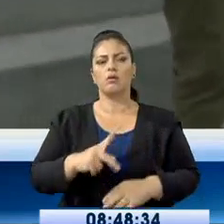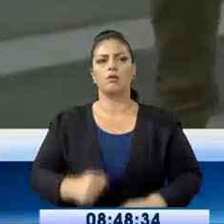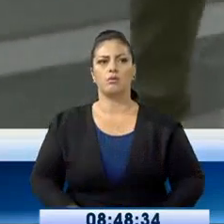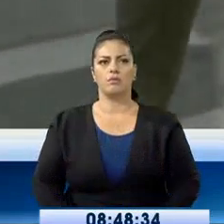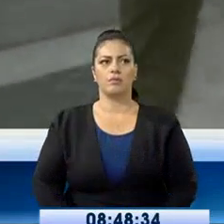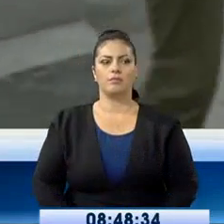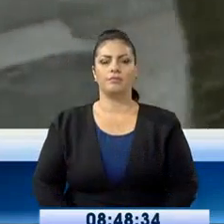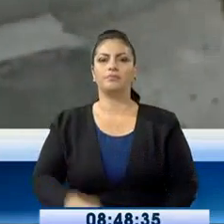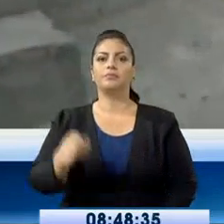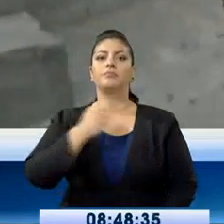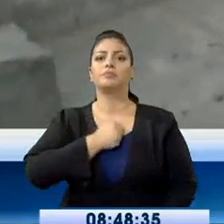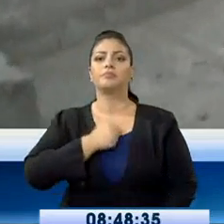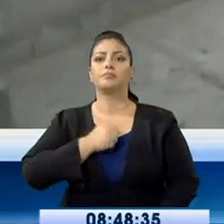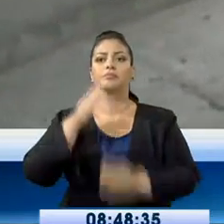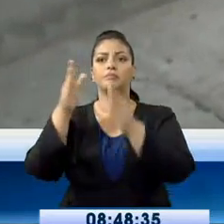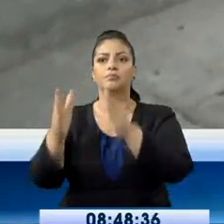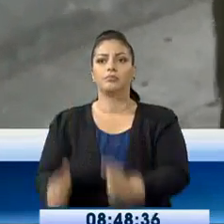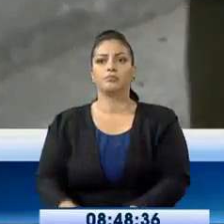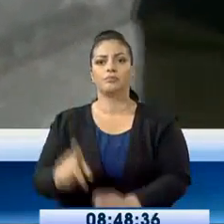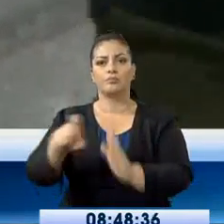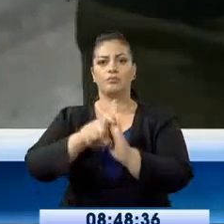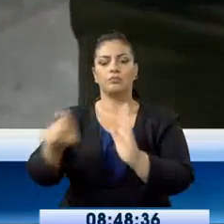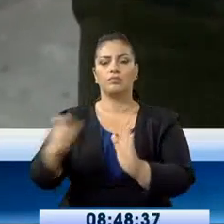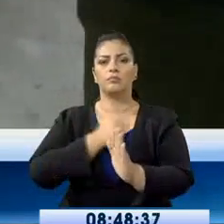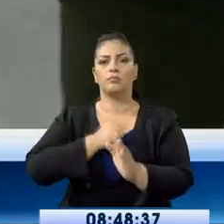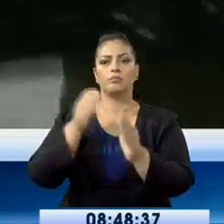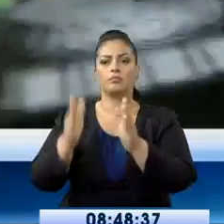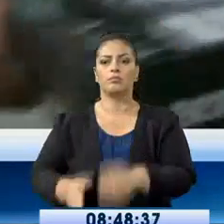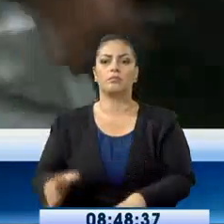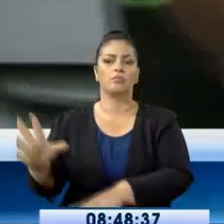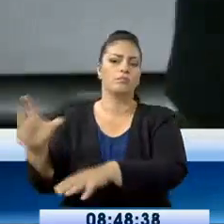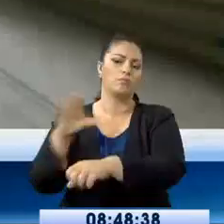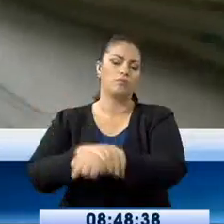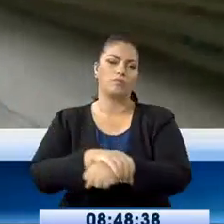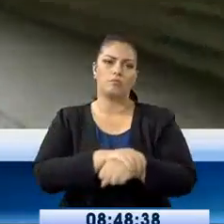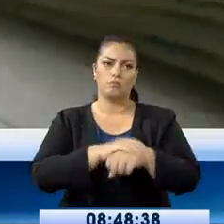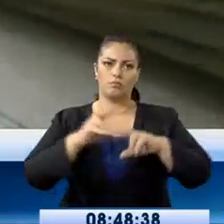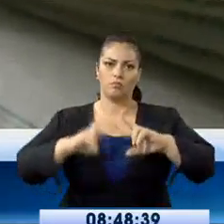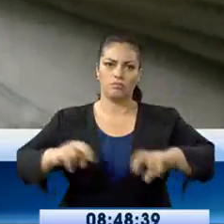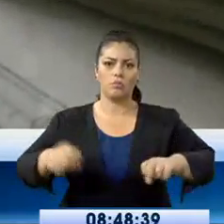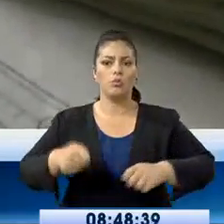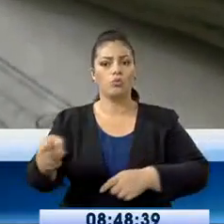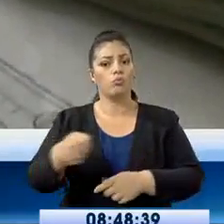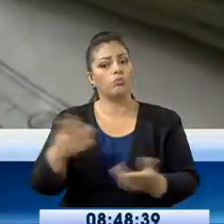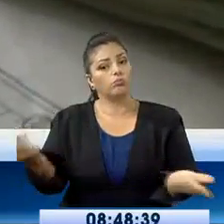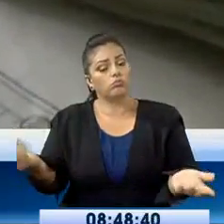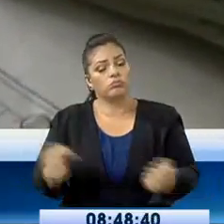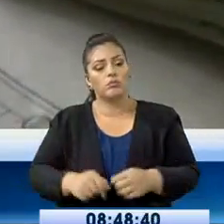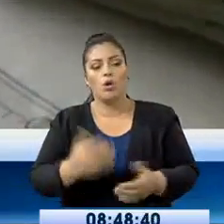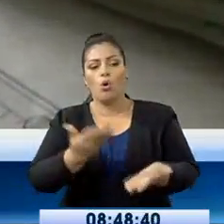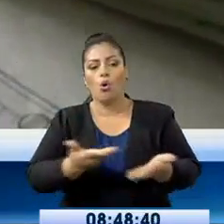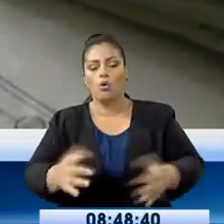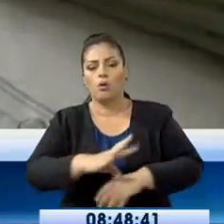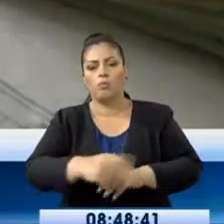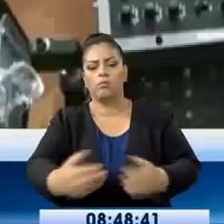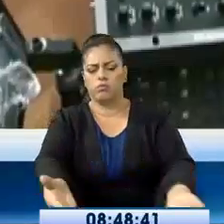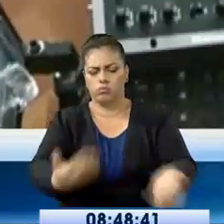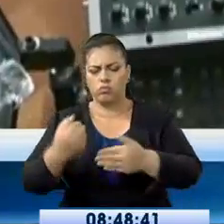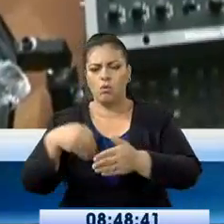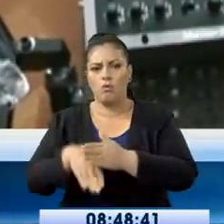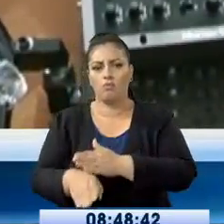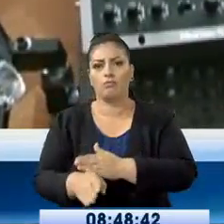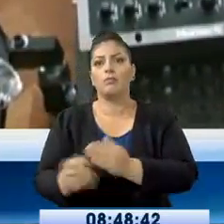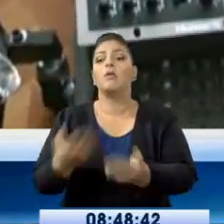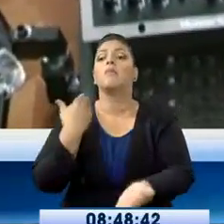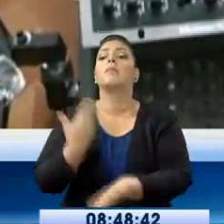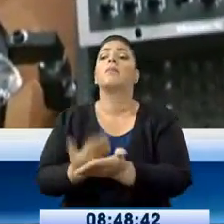detenido para investigaciones por el presunto delito de receptación de cosas robadas. Además, el local no tenía ningún papel. En Quito